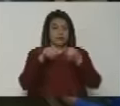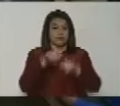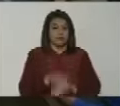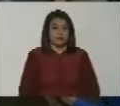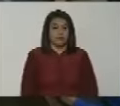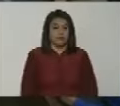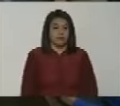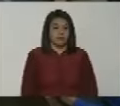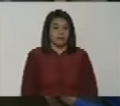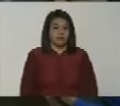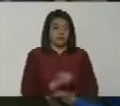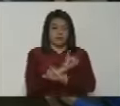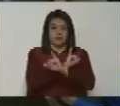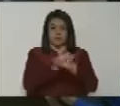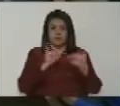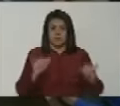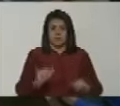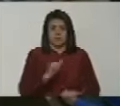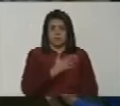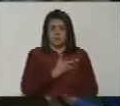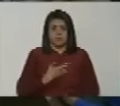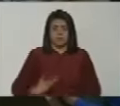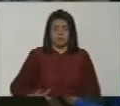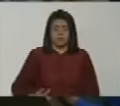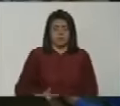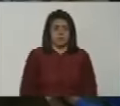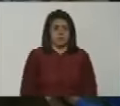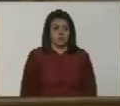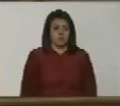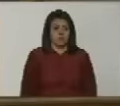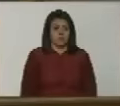del día, ciudadana secretaria. Es todo, ciudadano presidente.